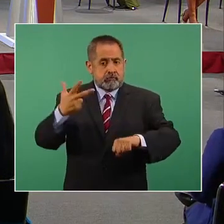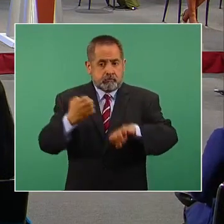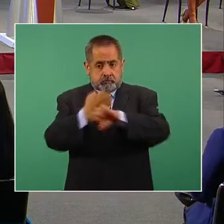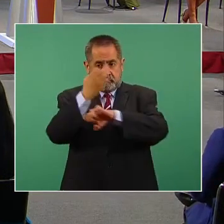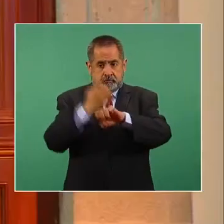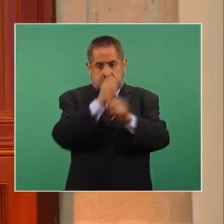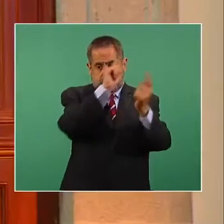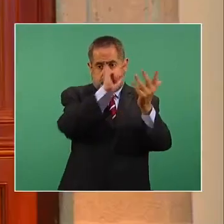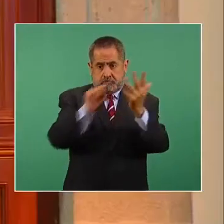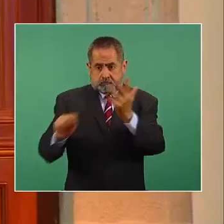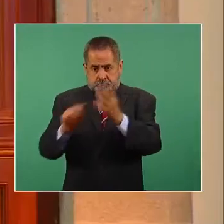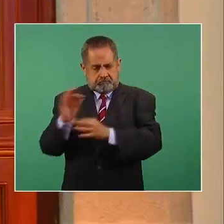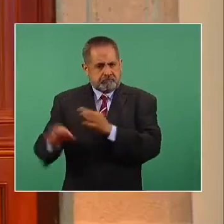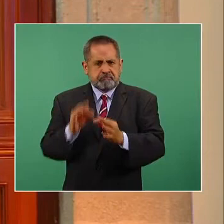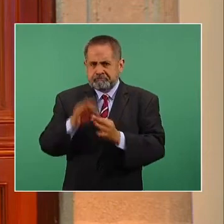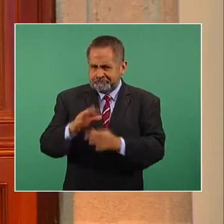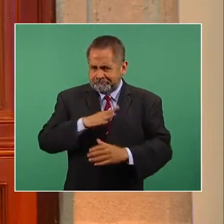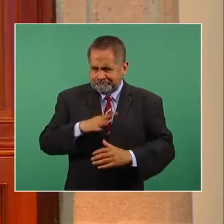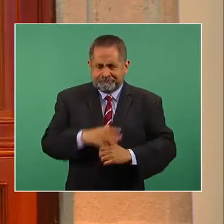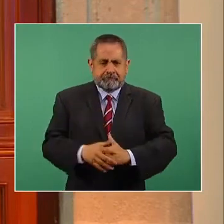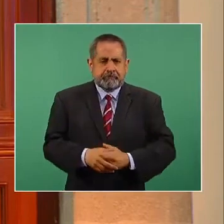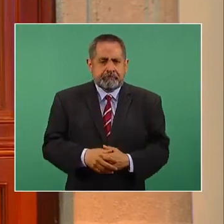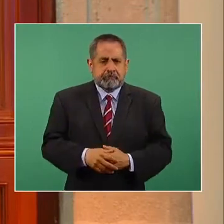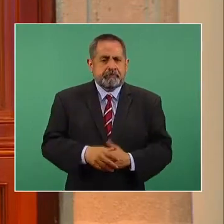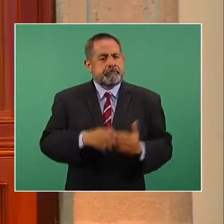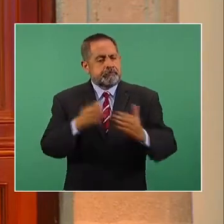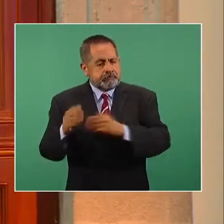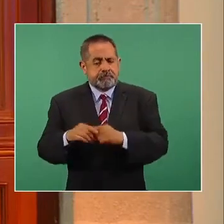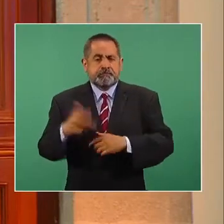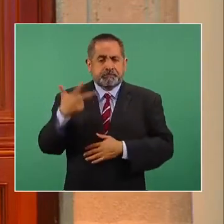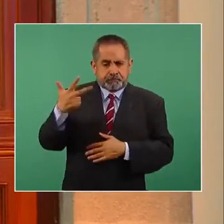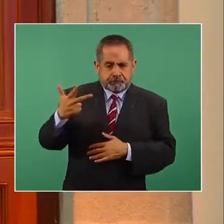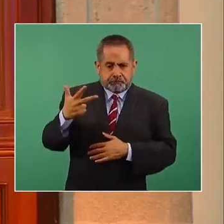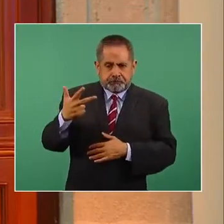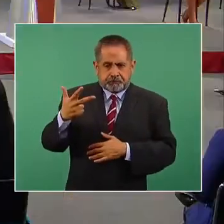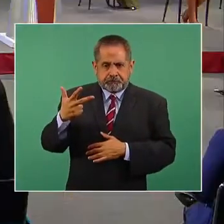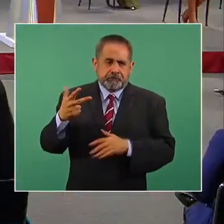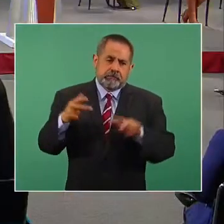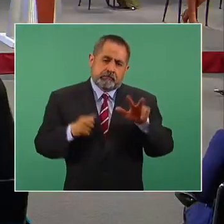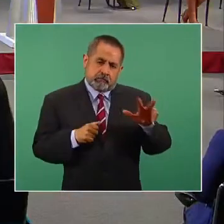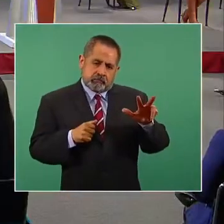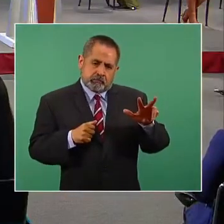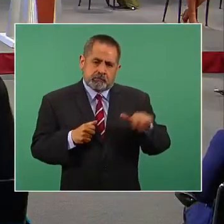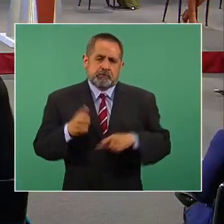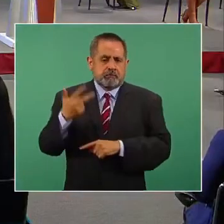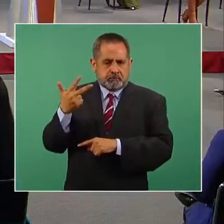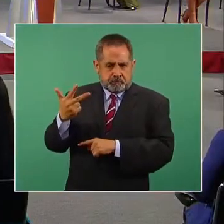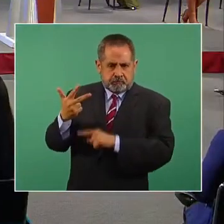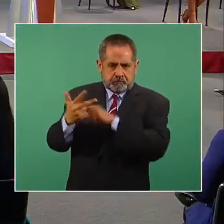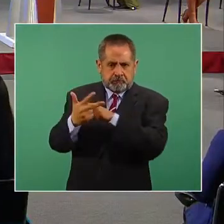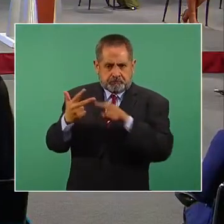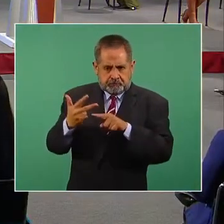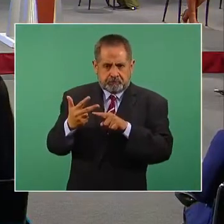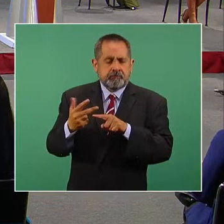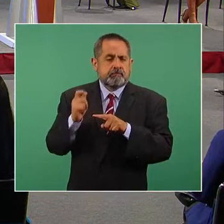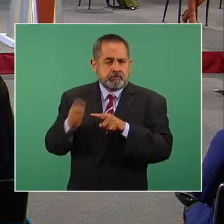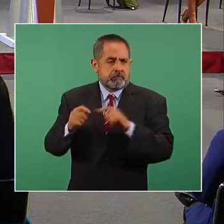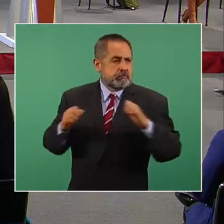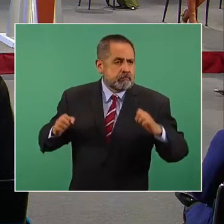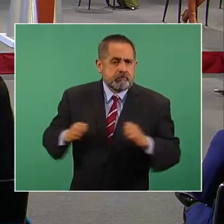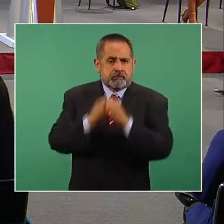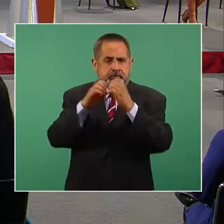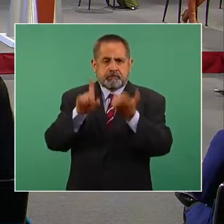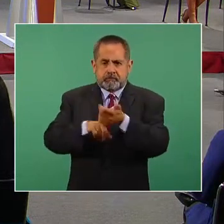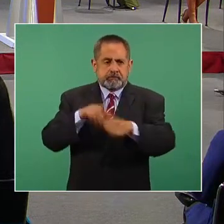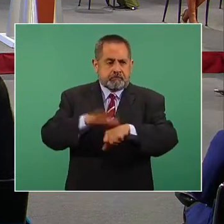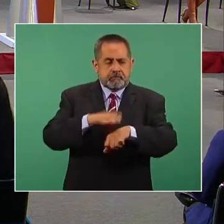entidades de la República. Después, solamente en 8 de los 18 estados decretados en alerta